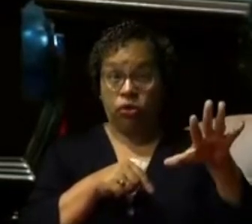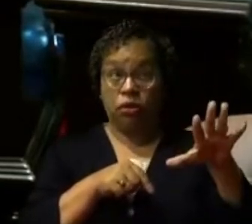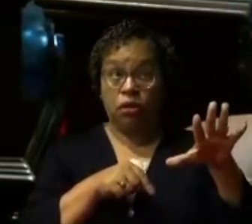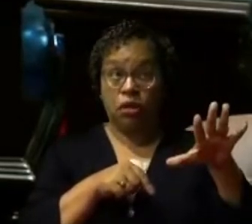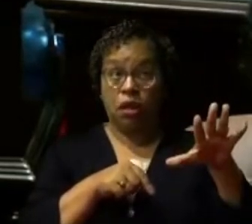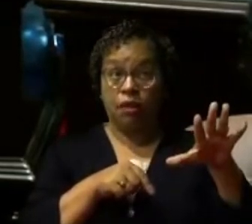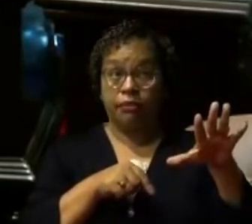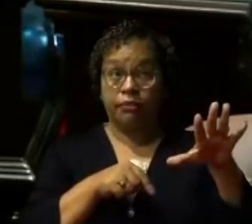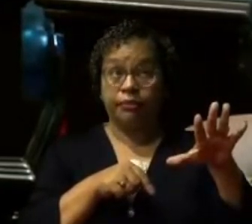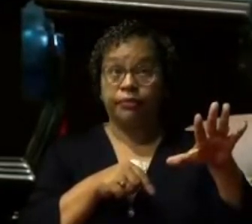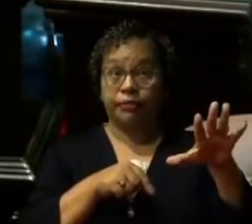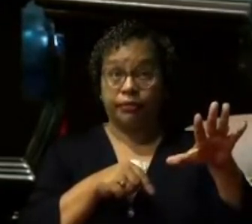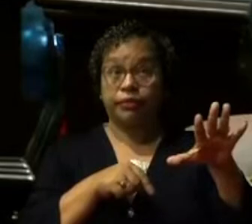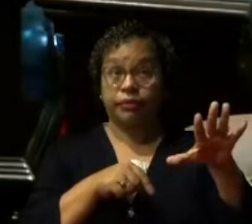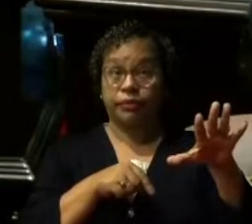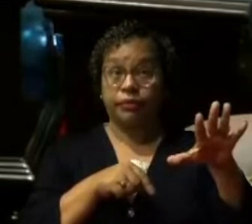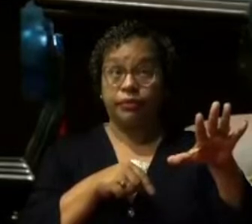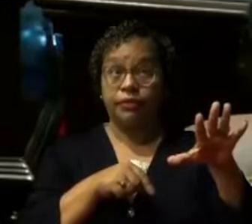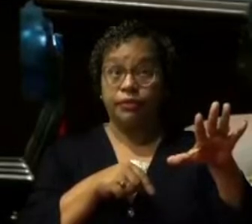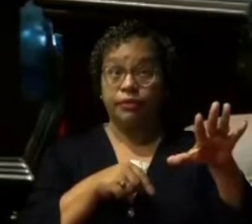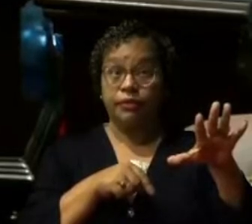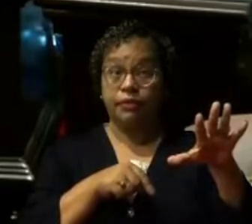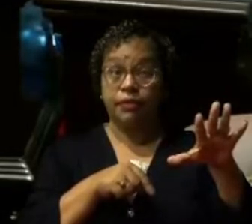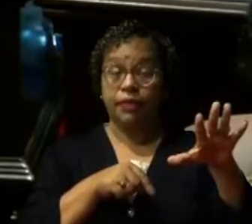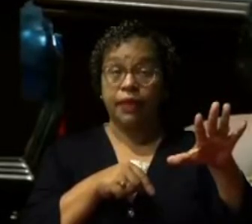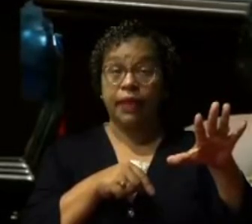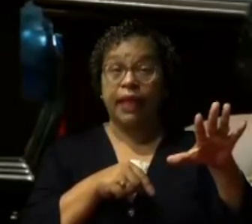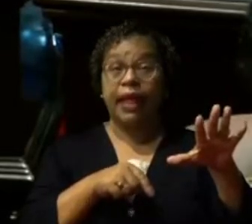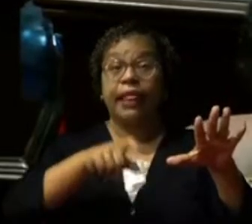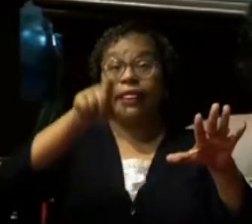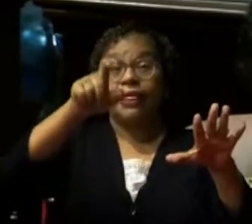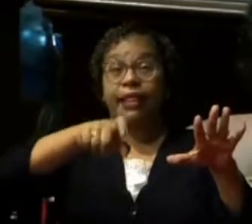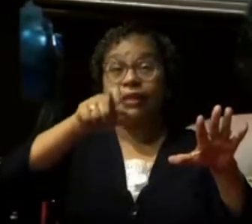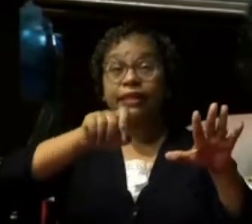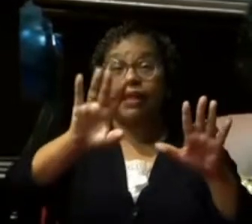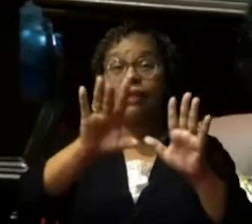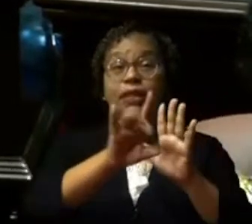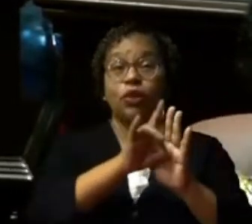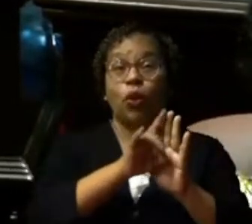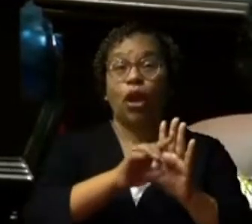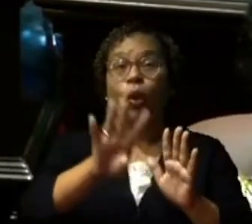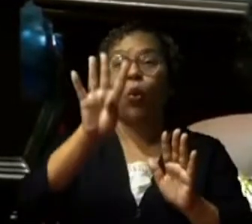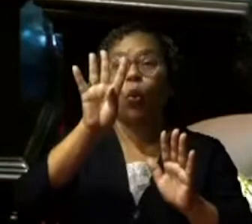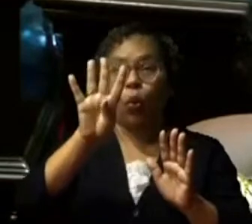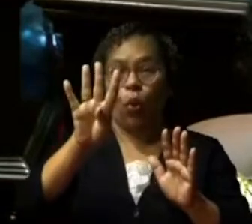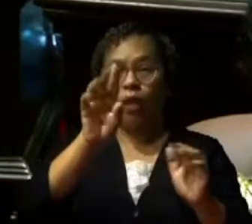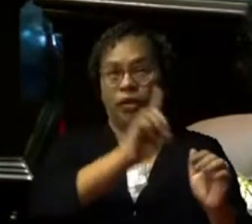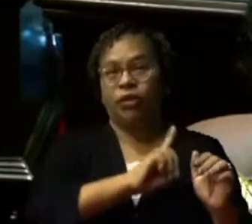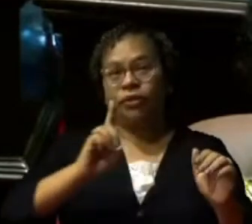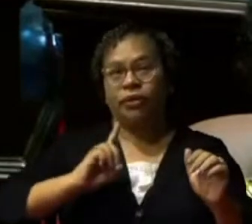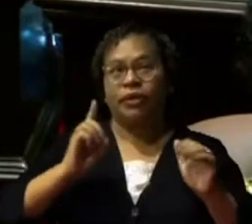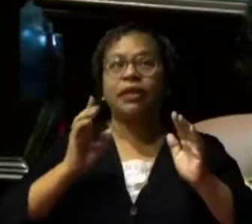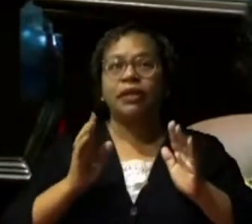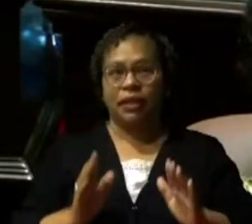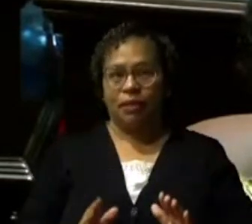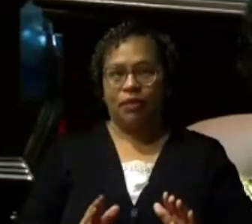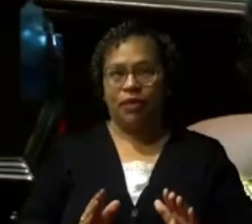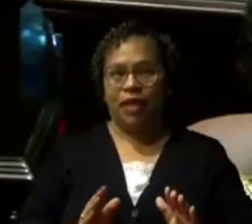que hice, presidente. Y se deben elegir 4 diputados. Eso haría que matemáticamente hablando,